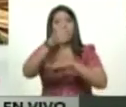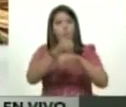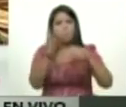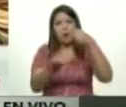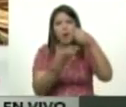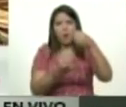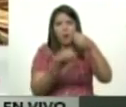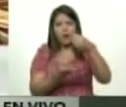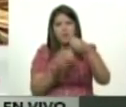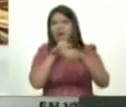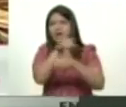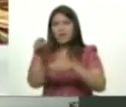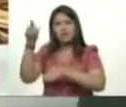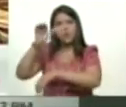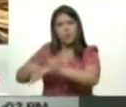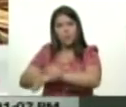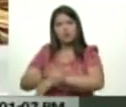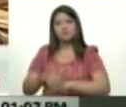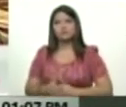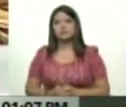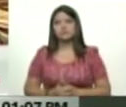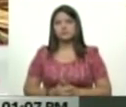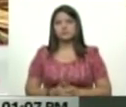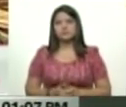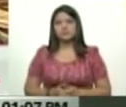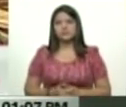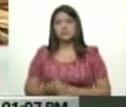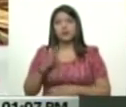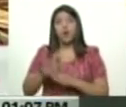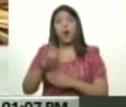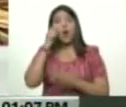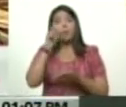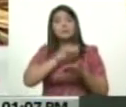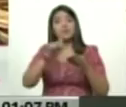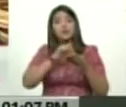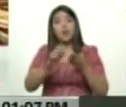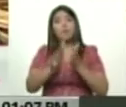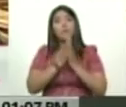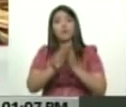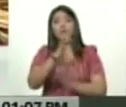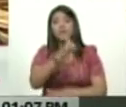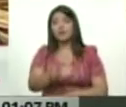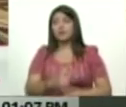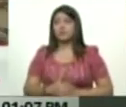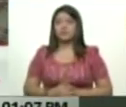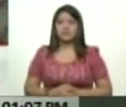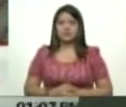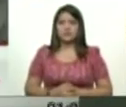Diputado Víctor Clan, secretario accidental, si ibas a informar